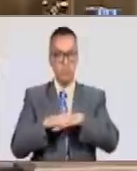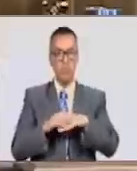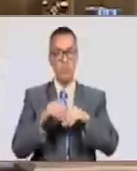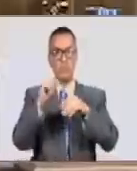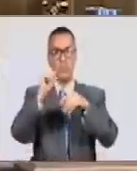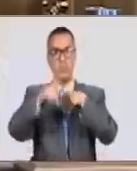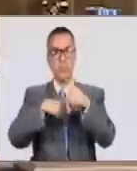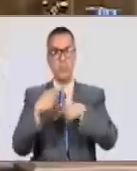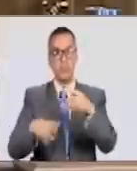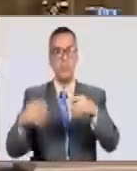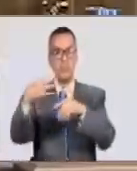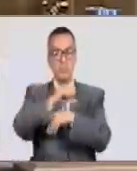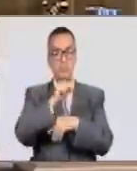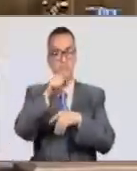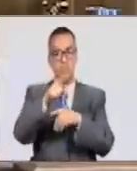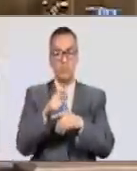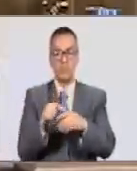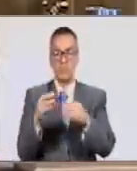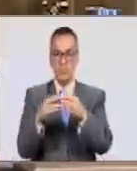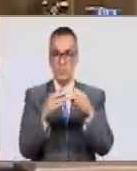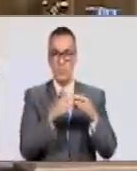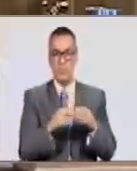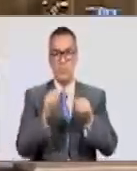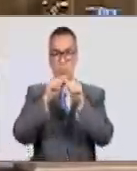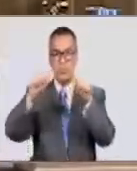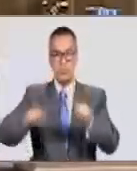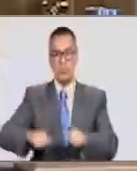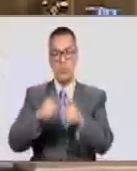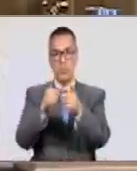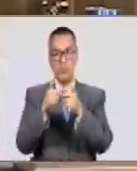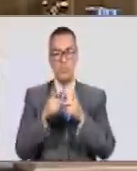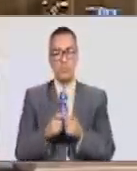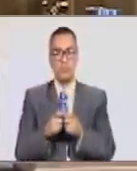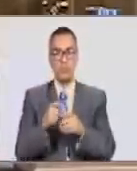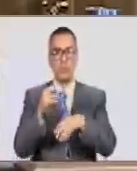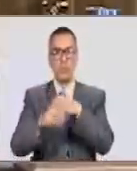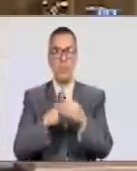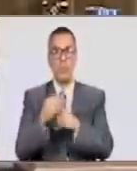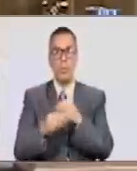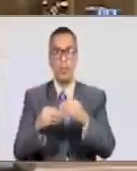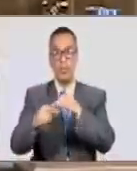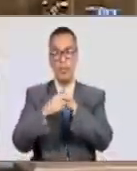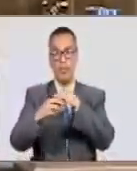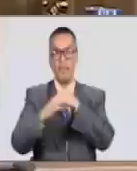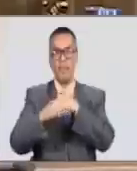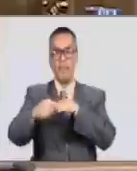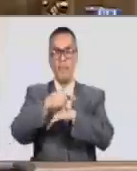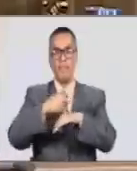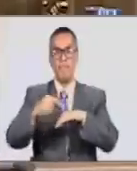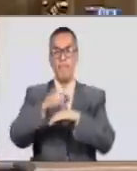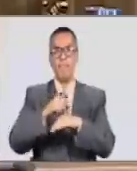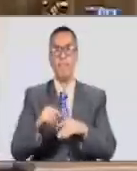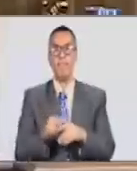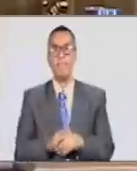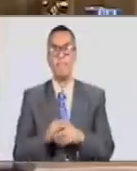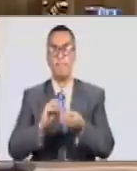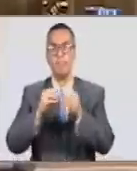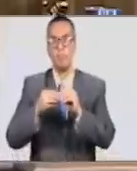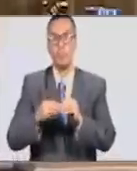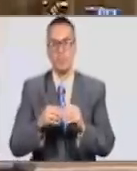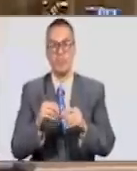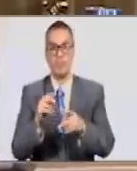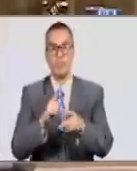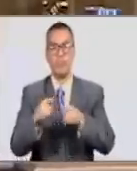a los fines de lograr la armonización del sistema tributario, corresponde a los estados y municipios adecuar